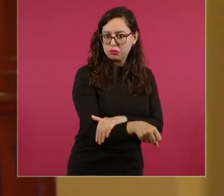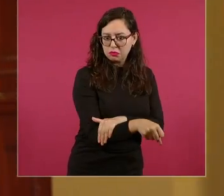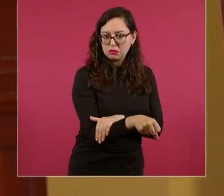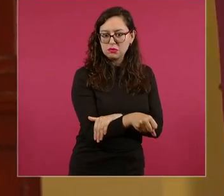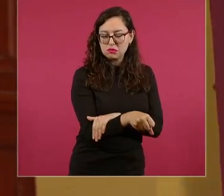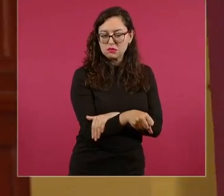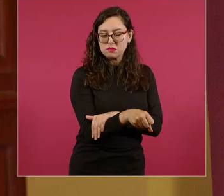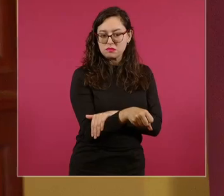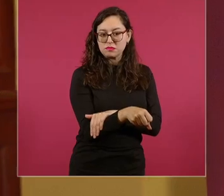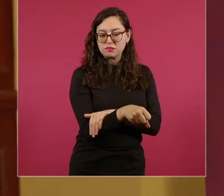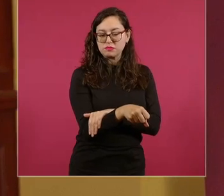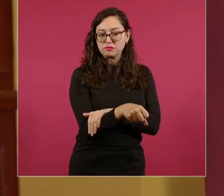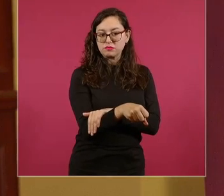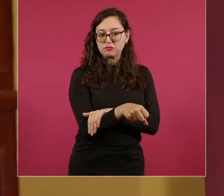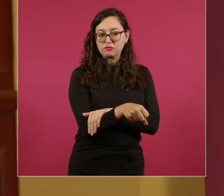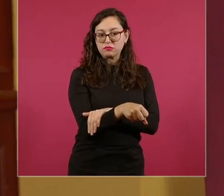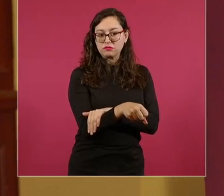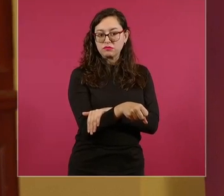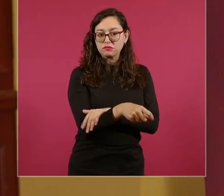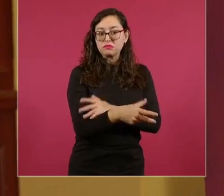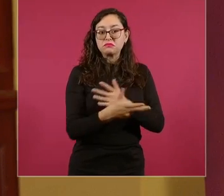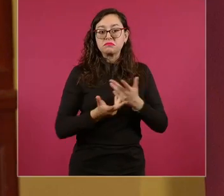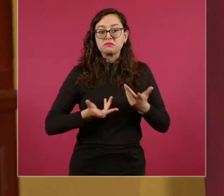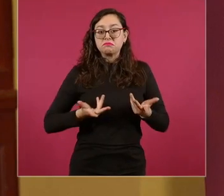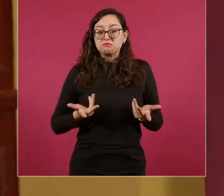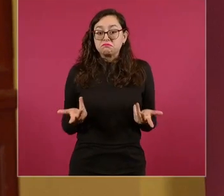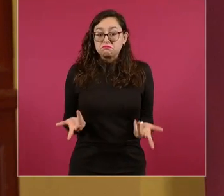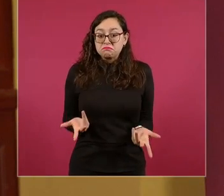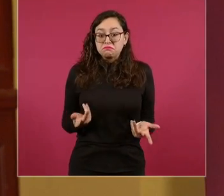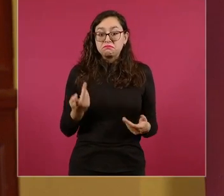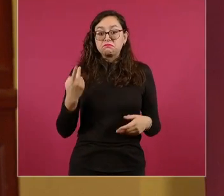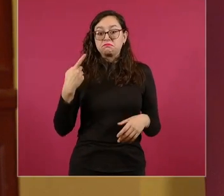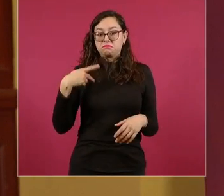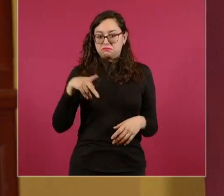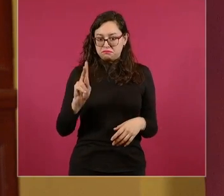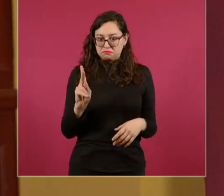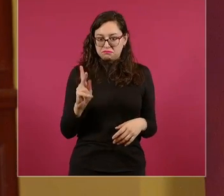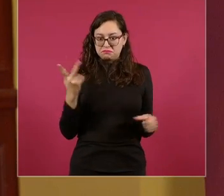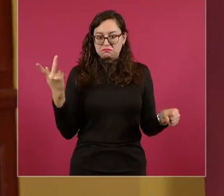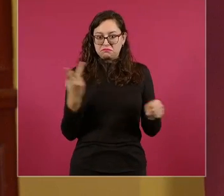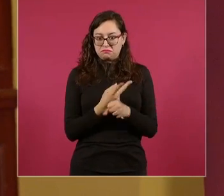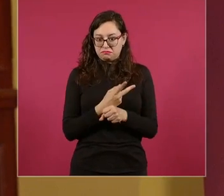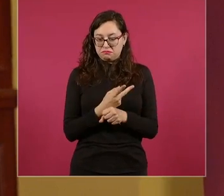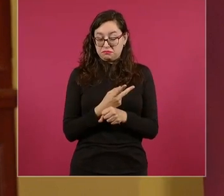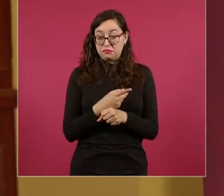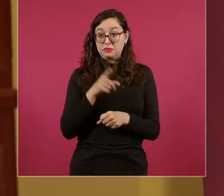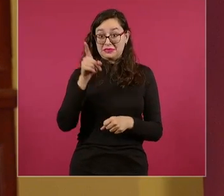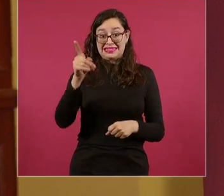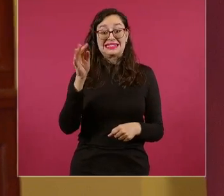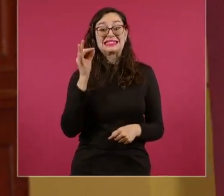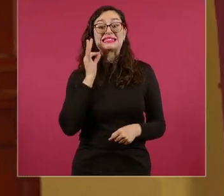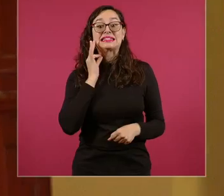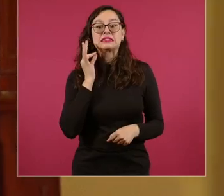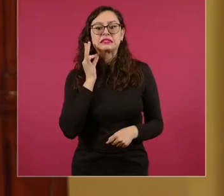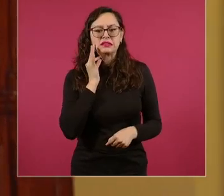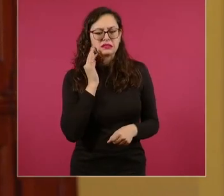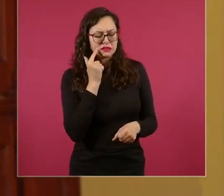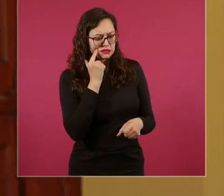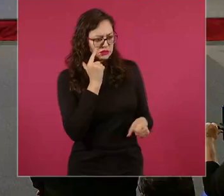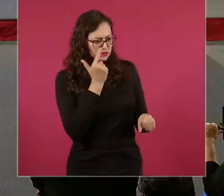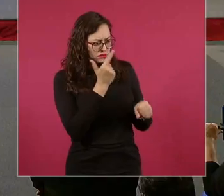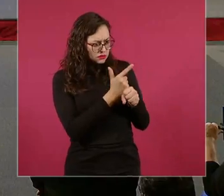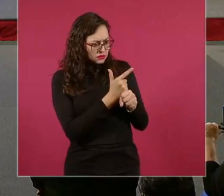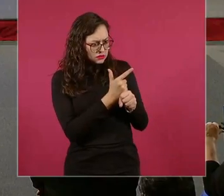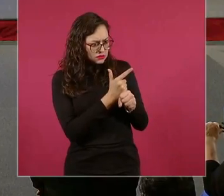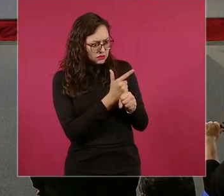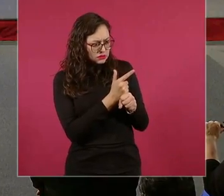aquel tiempo. Esta acusación fue en calidad de coautor material, de